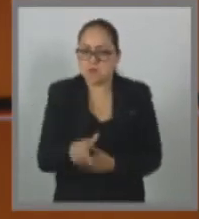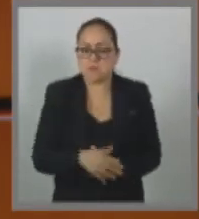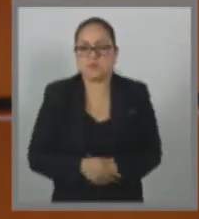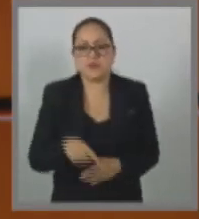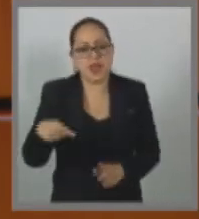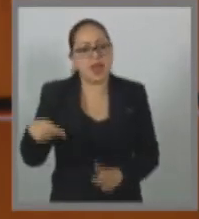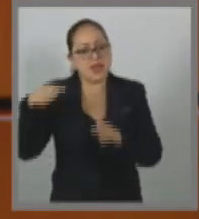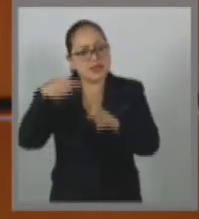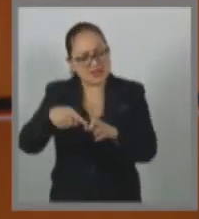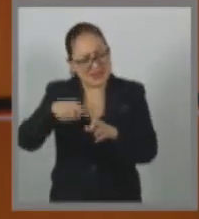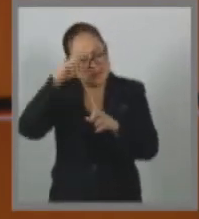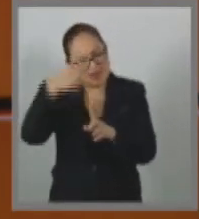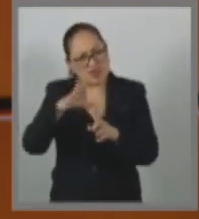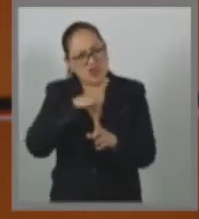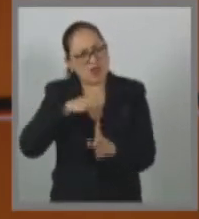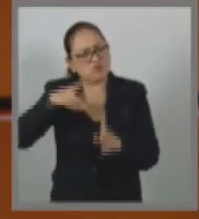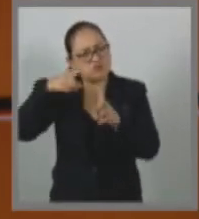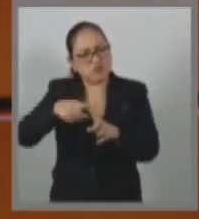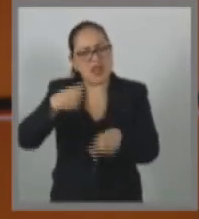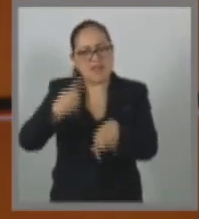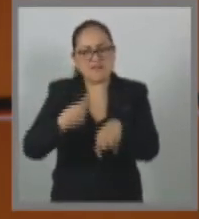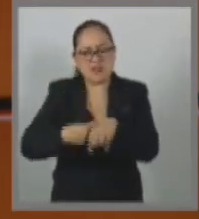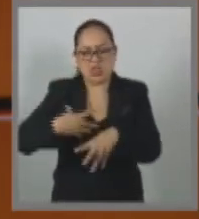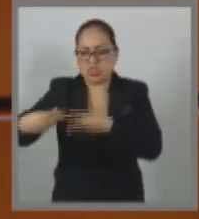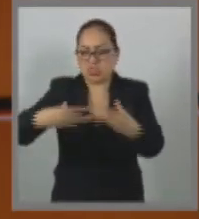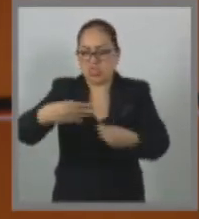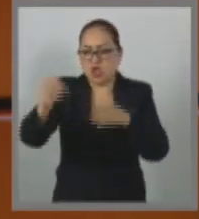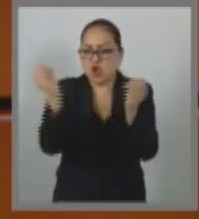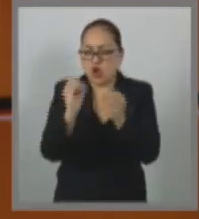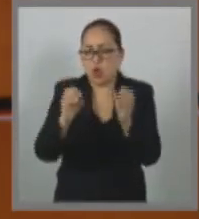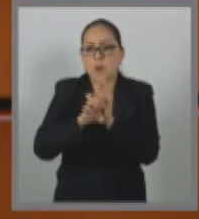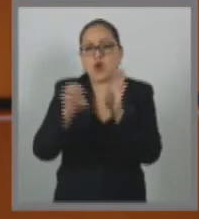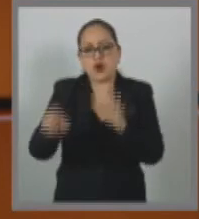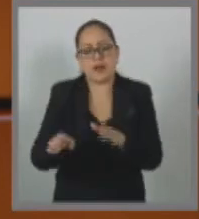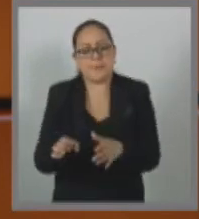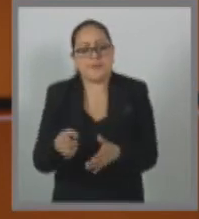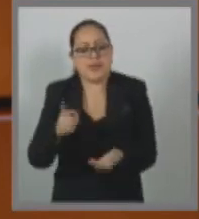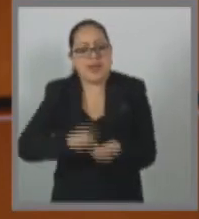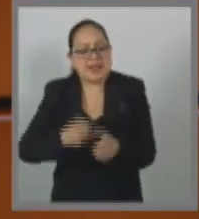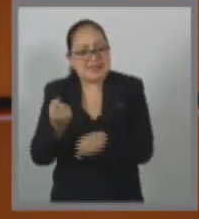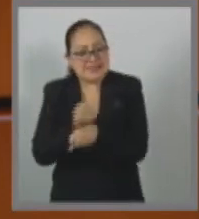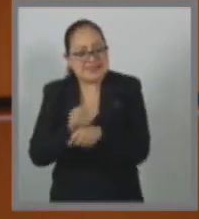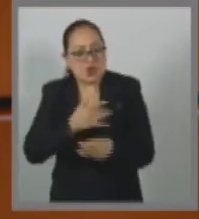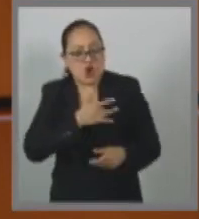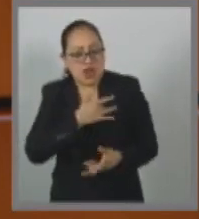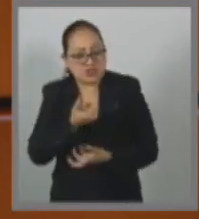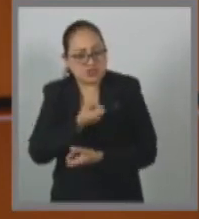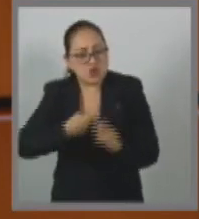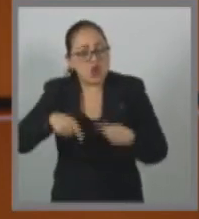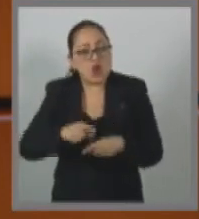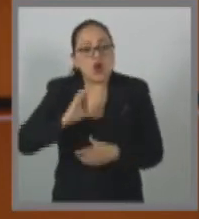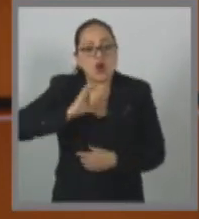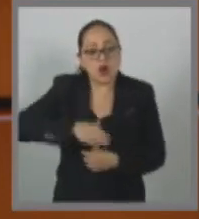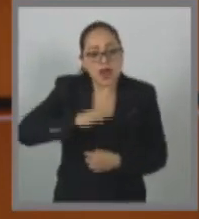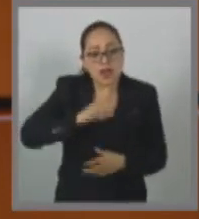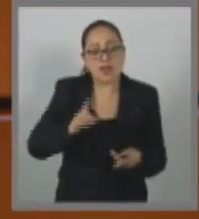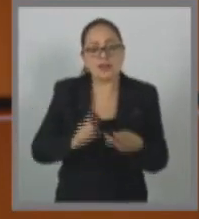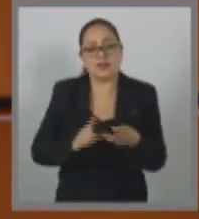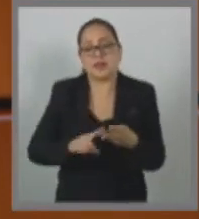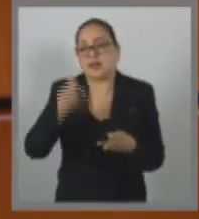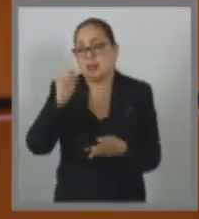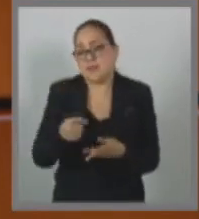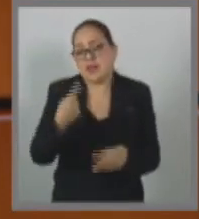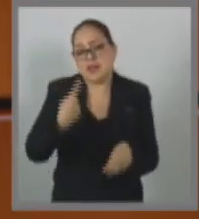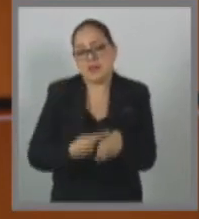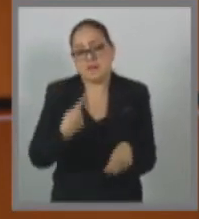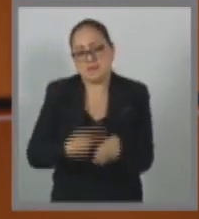reto enorme en la lucha contra las enfermedades no transmisibles, como las cardiovasculares, las oncológicas, así como las